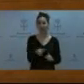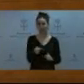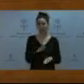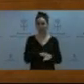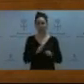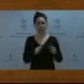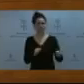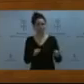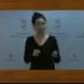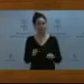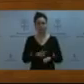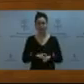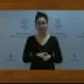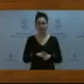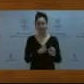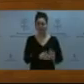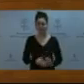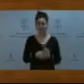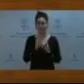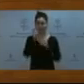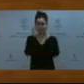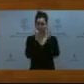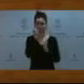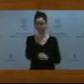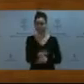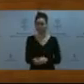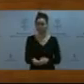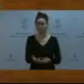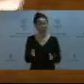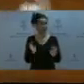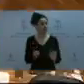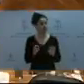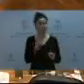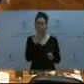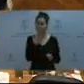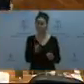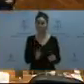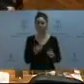ganadería, pero sin alaracas, señor Bell. Gracias, presidente. Thank you.